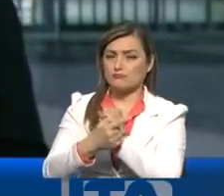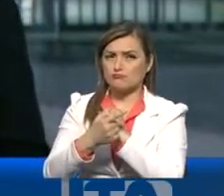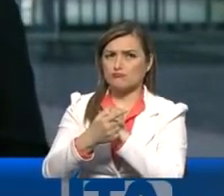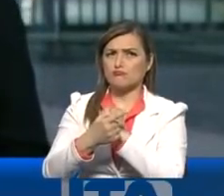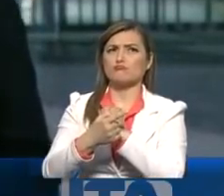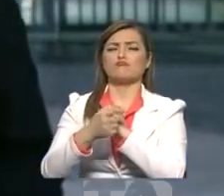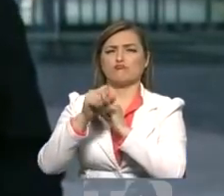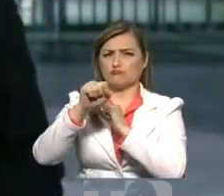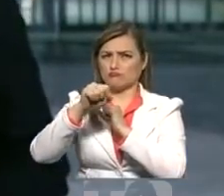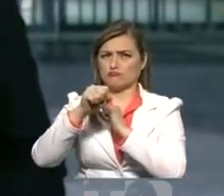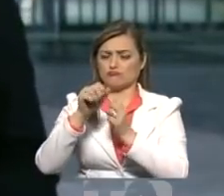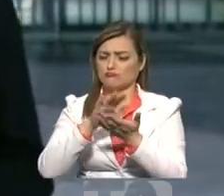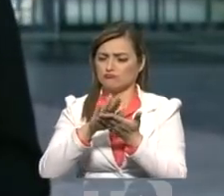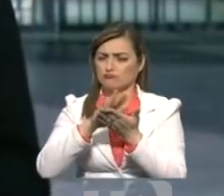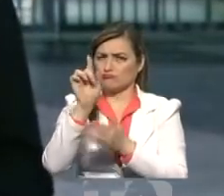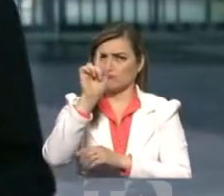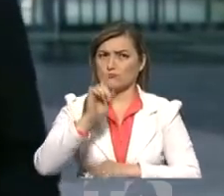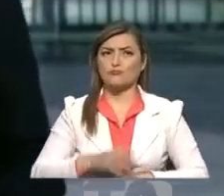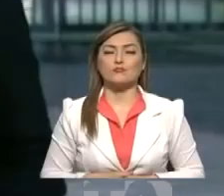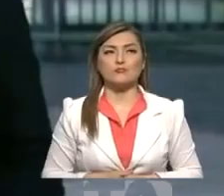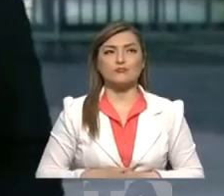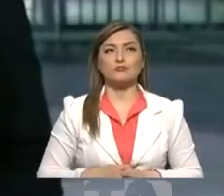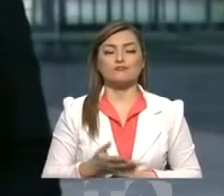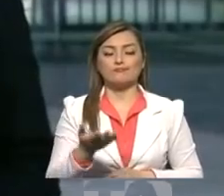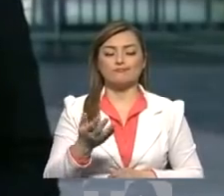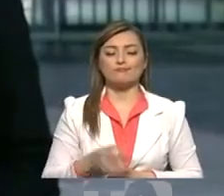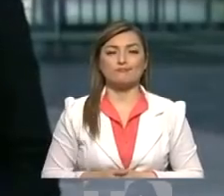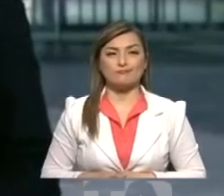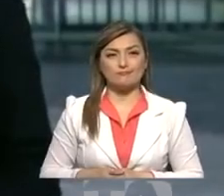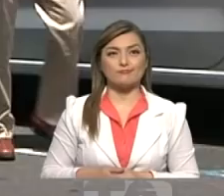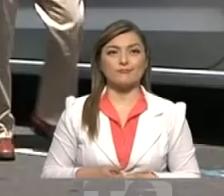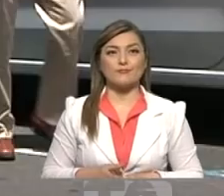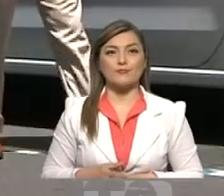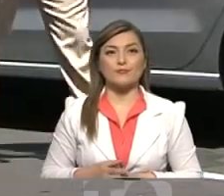Nosotros hicimos un recuento de lo que sucedió en esta mañana. Veamos.